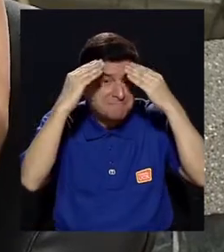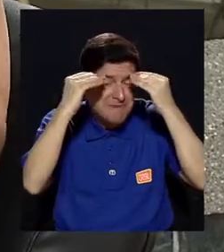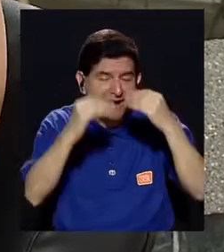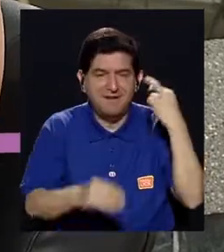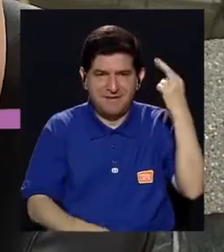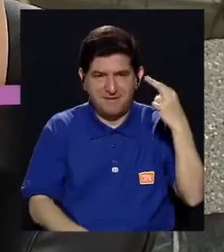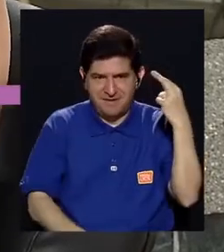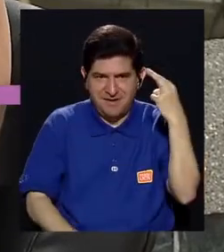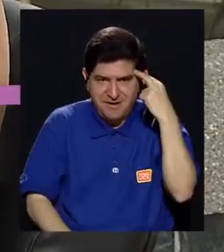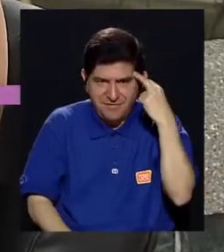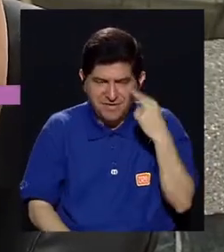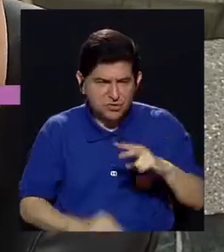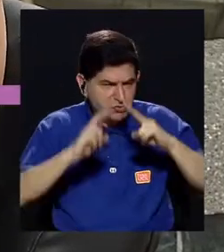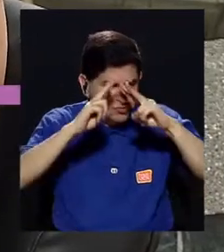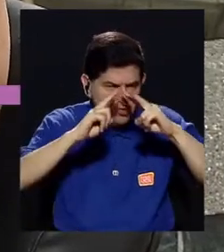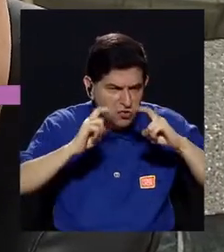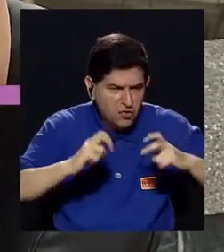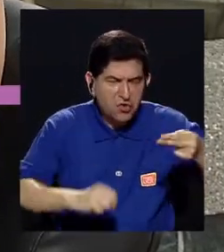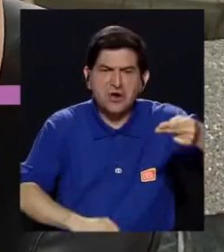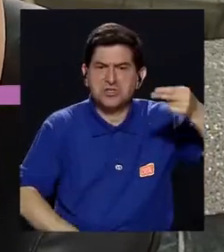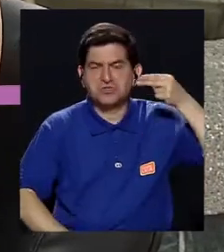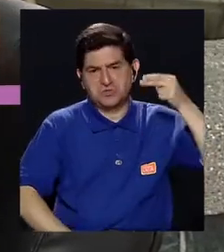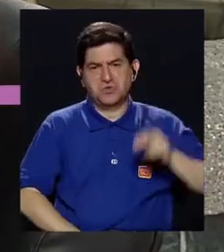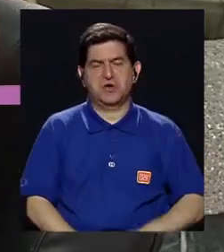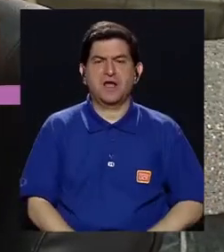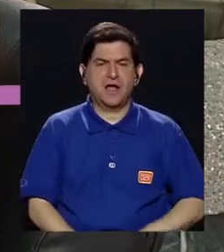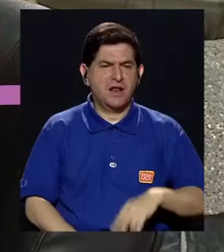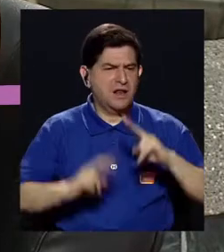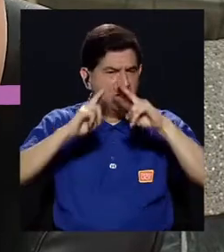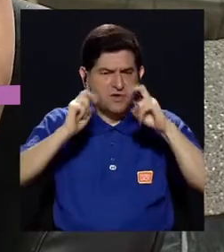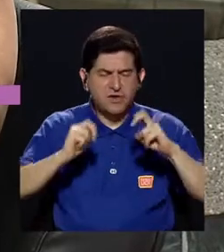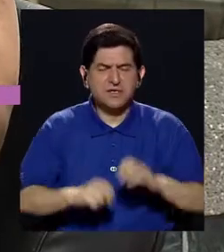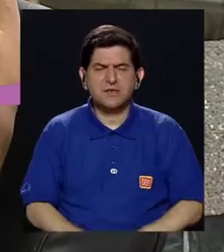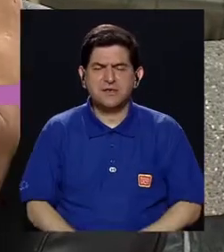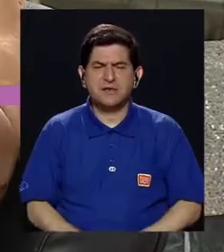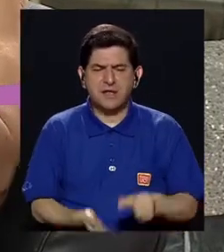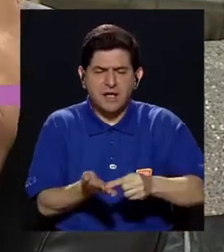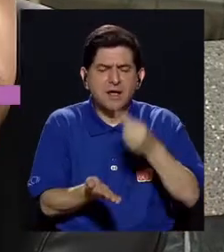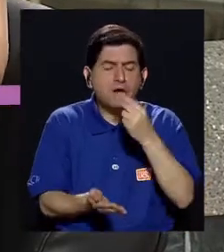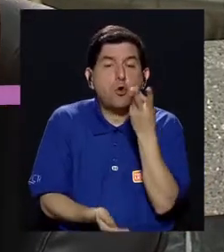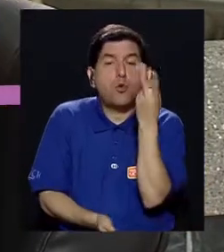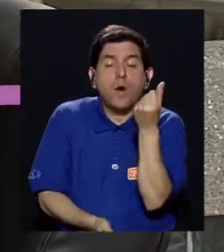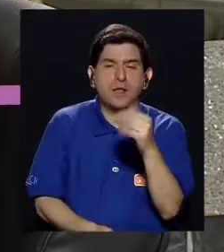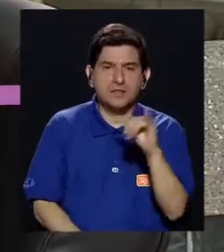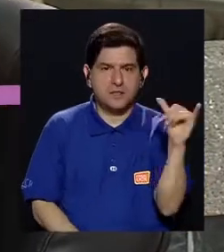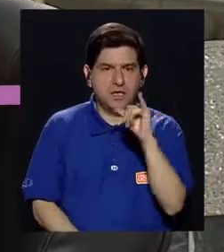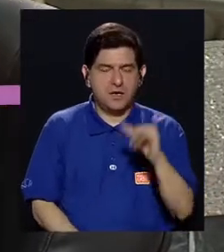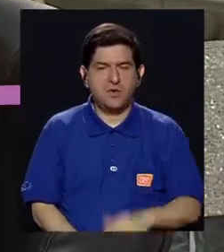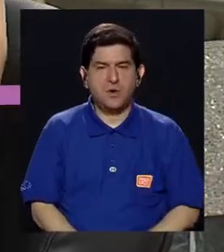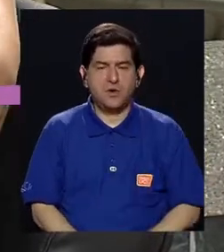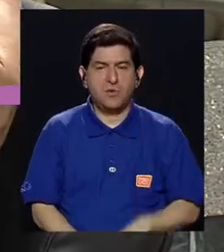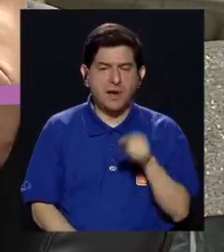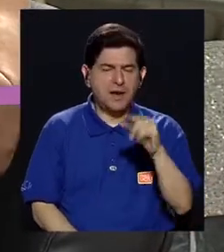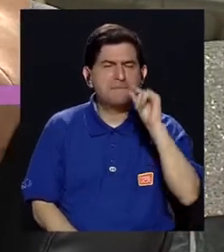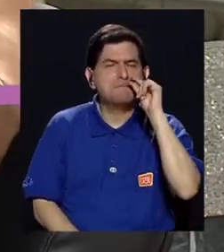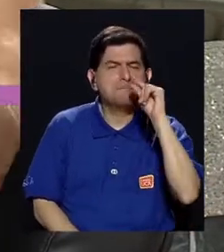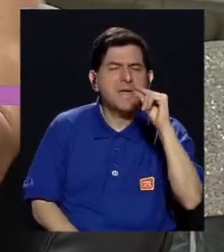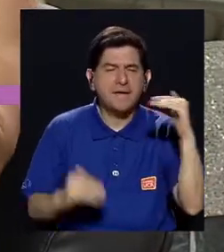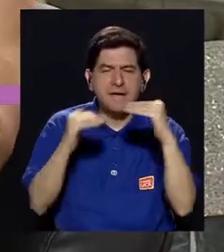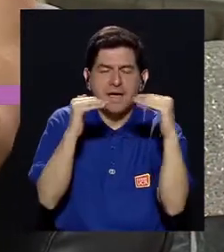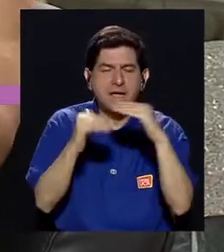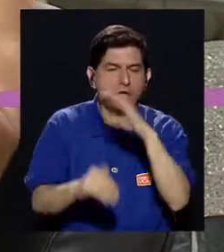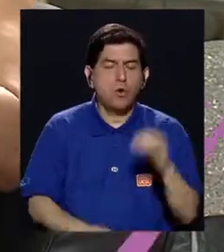precisamente no se revisó su historia, no se revisaron dosis, no es lo mismo usar un anticonceptivo microdosis o usar